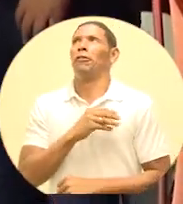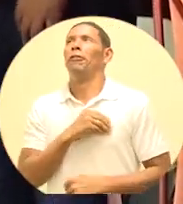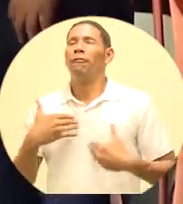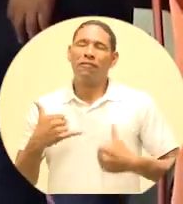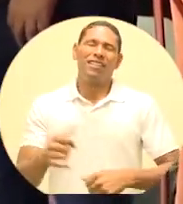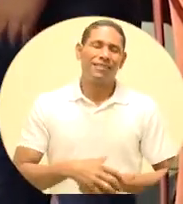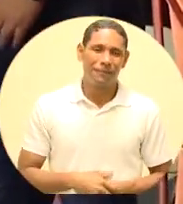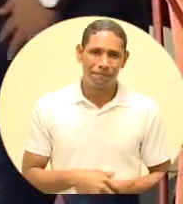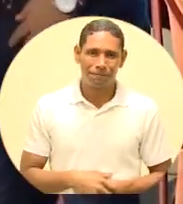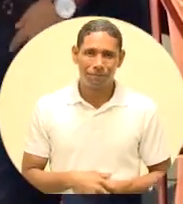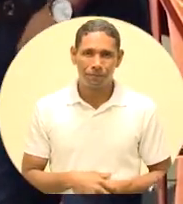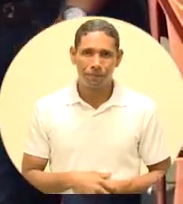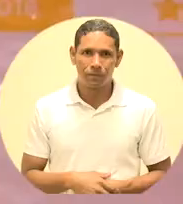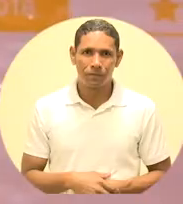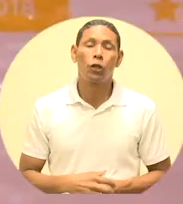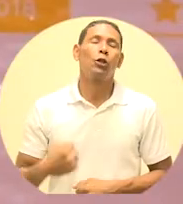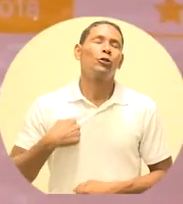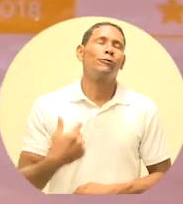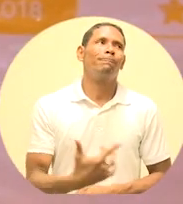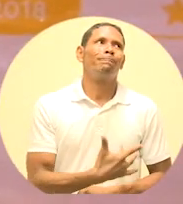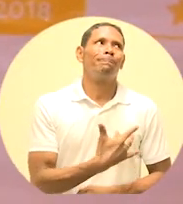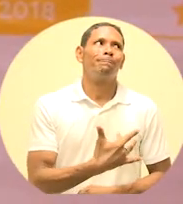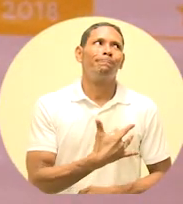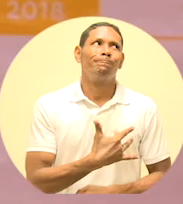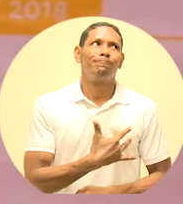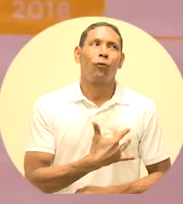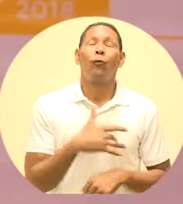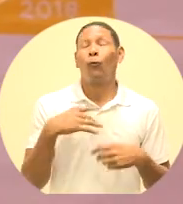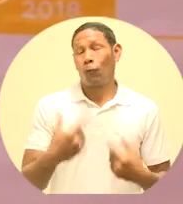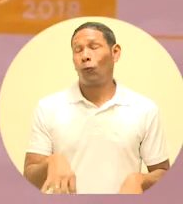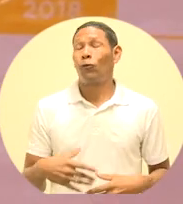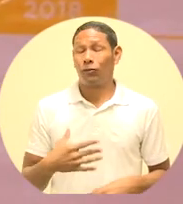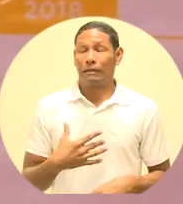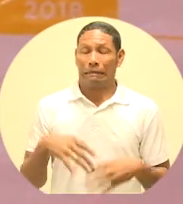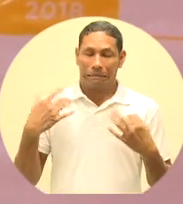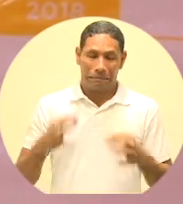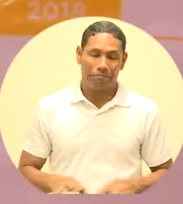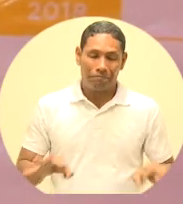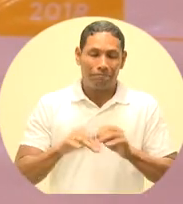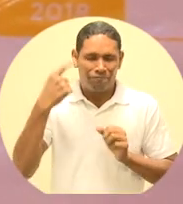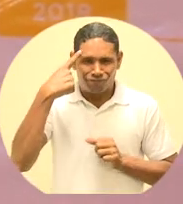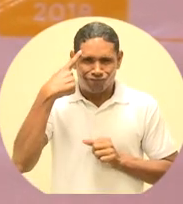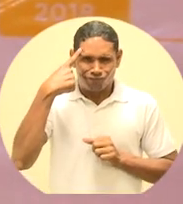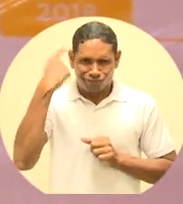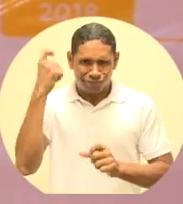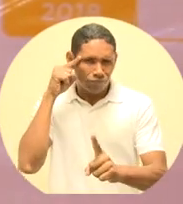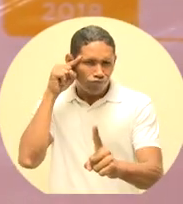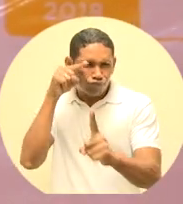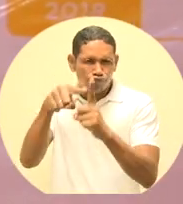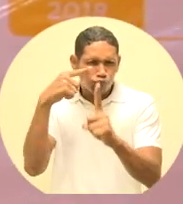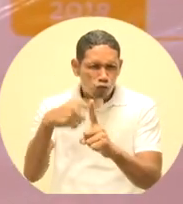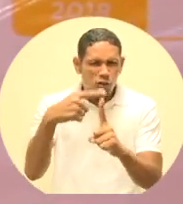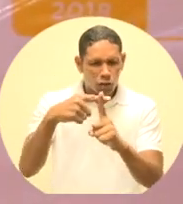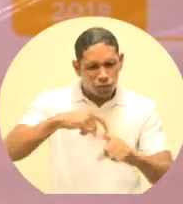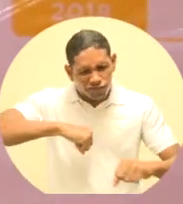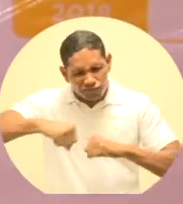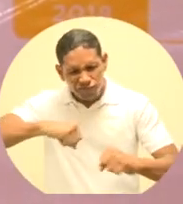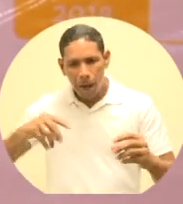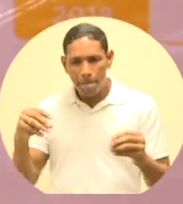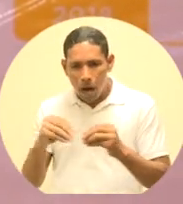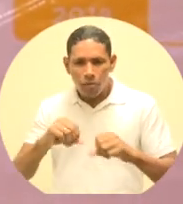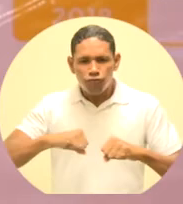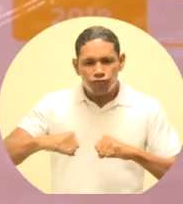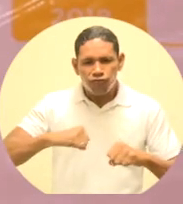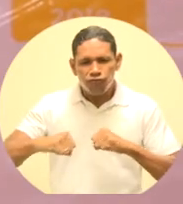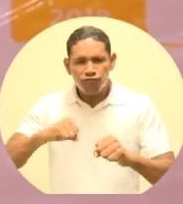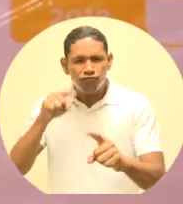estudio vividas en el campus. Yo creería que es un enorme reto, es hacer las cosas de mejor